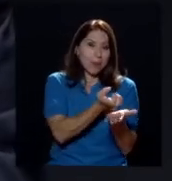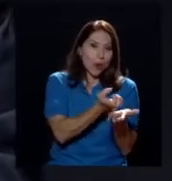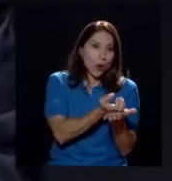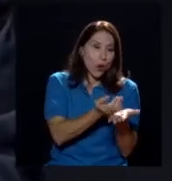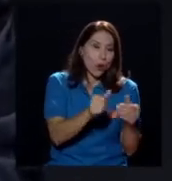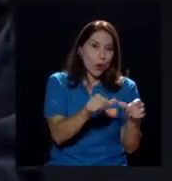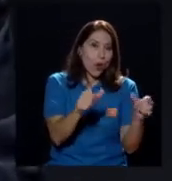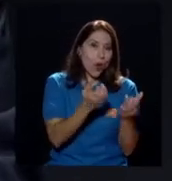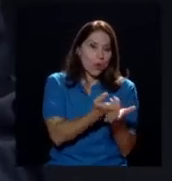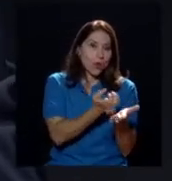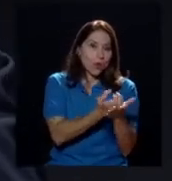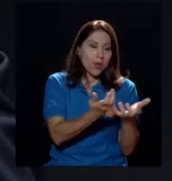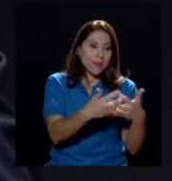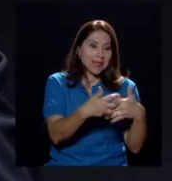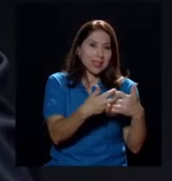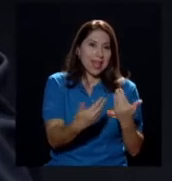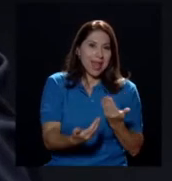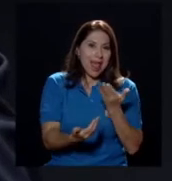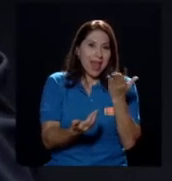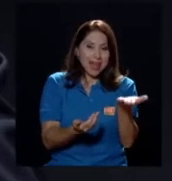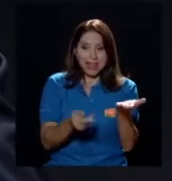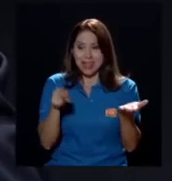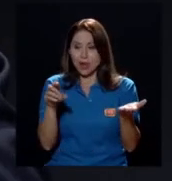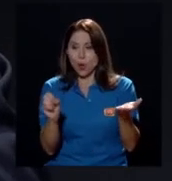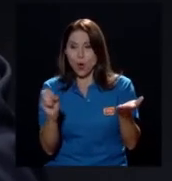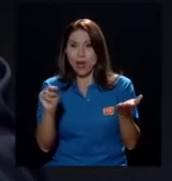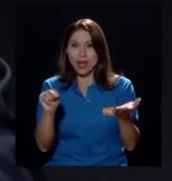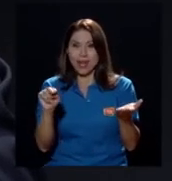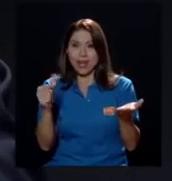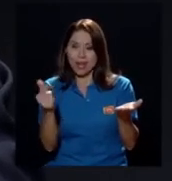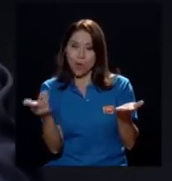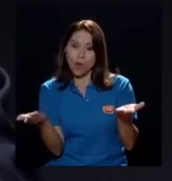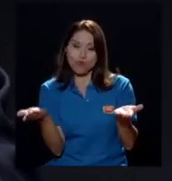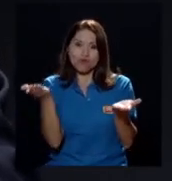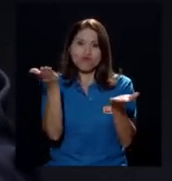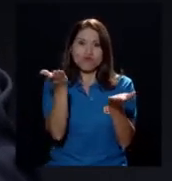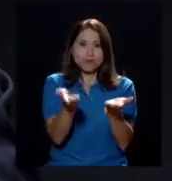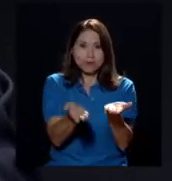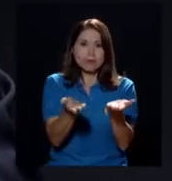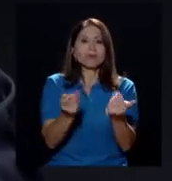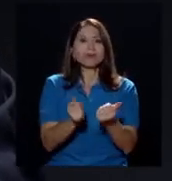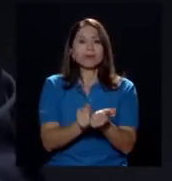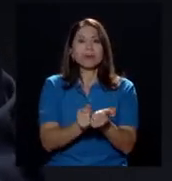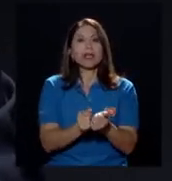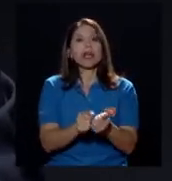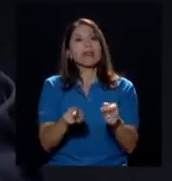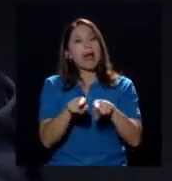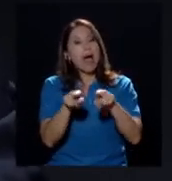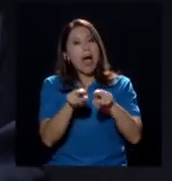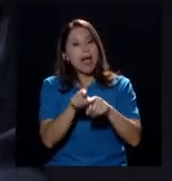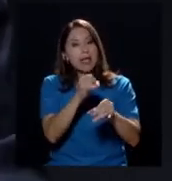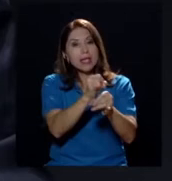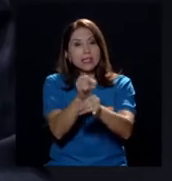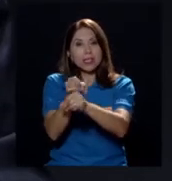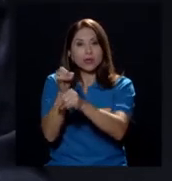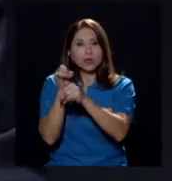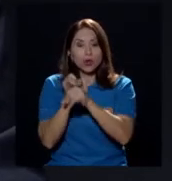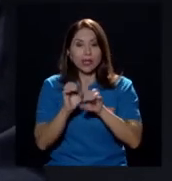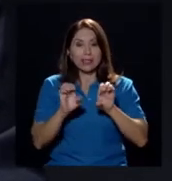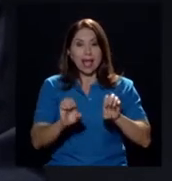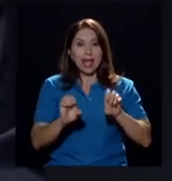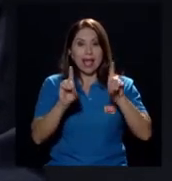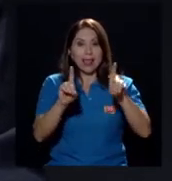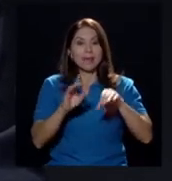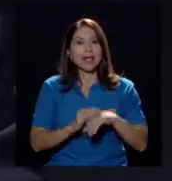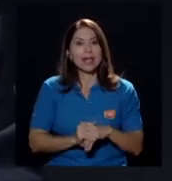empresarial y los de las instituciones académicas los líderes